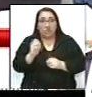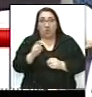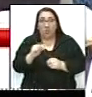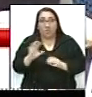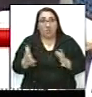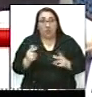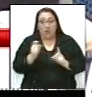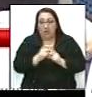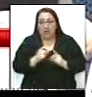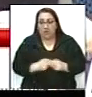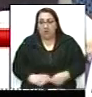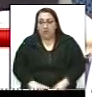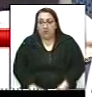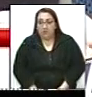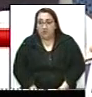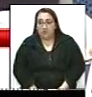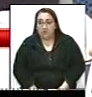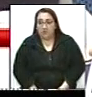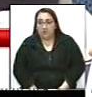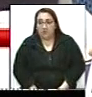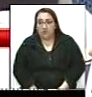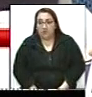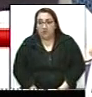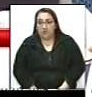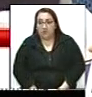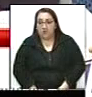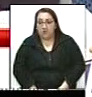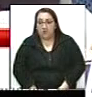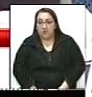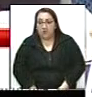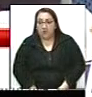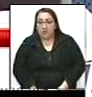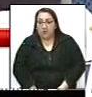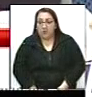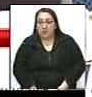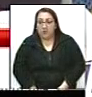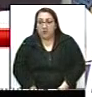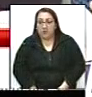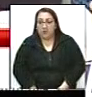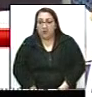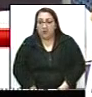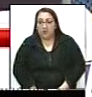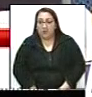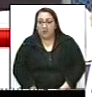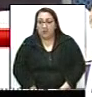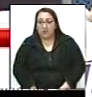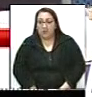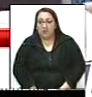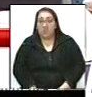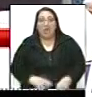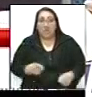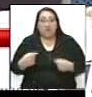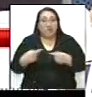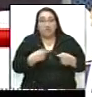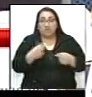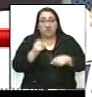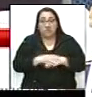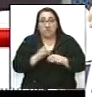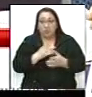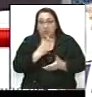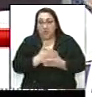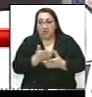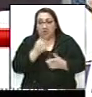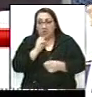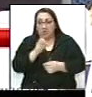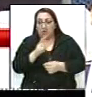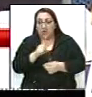existen esos términos. No hablamos continuo, hablábamos de la OMP, no existen los términos. Entonces hay una discrepancia grande en ese sentido. Entonces cuando ellos